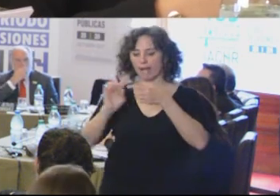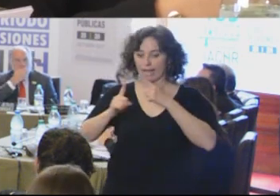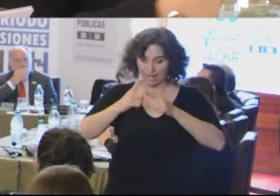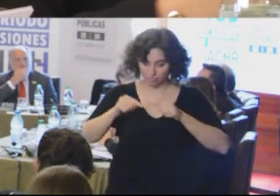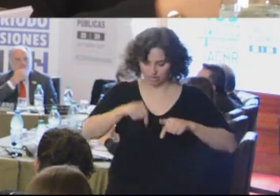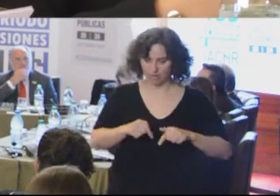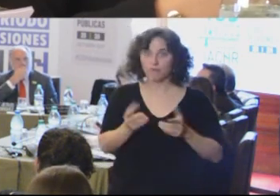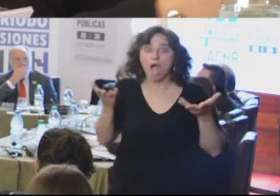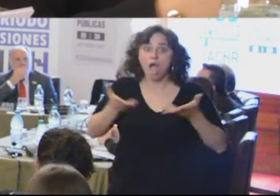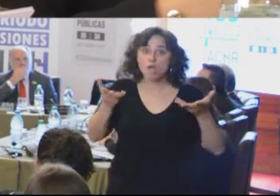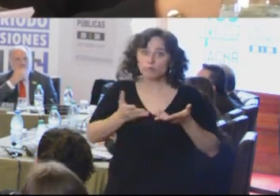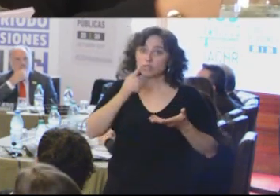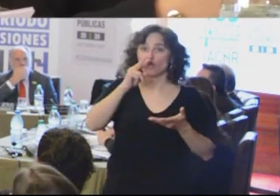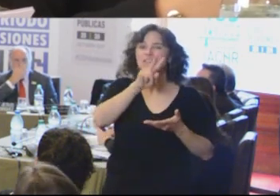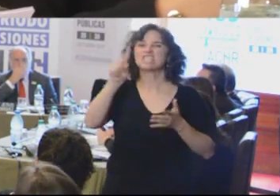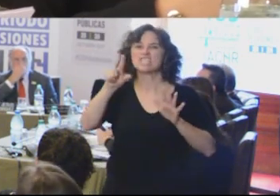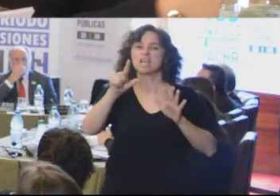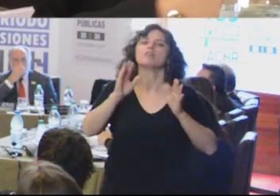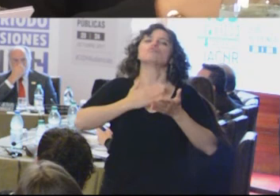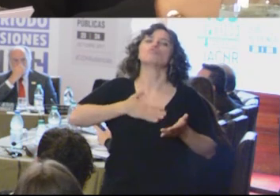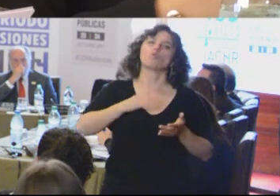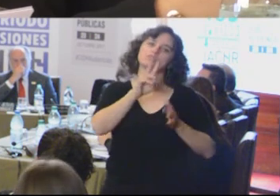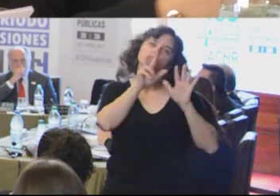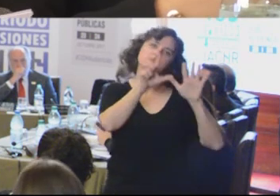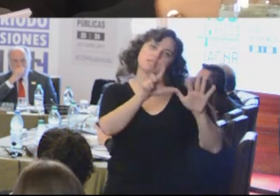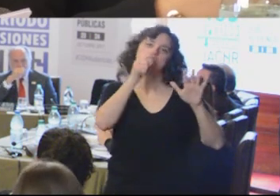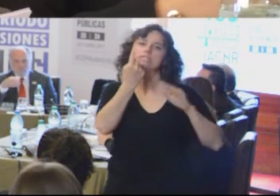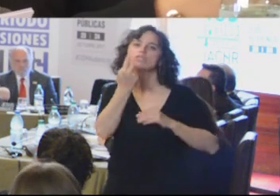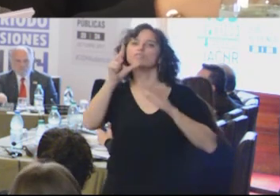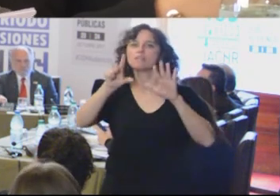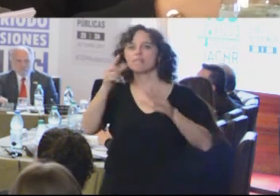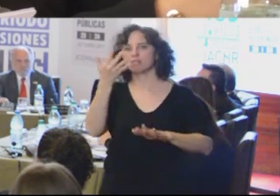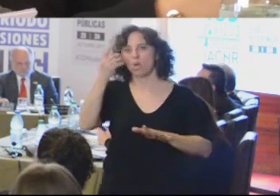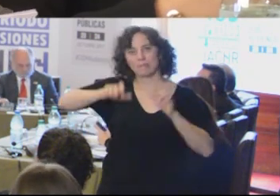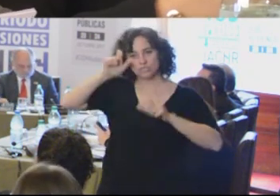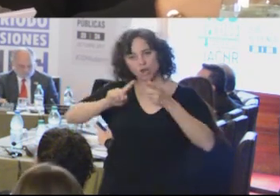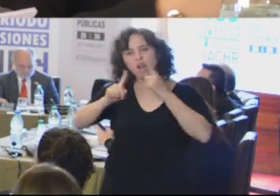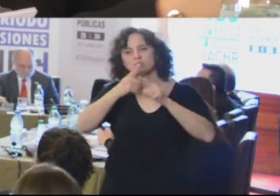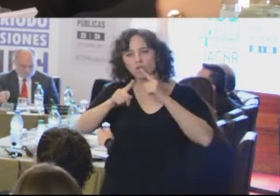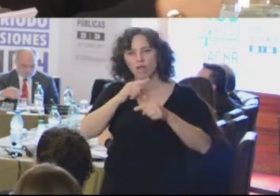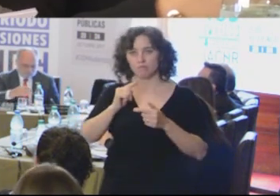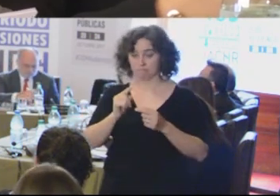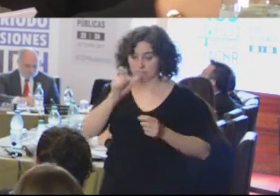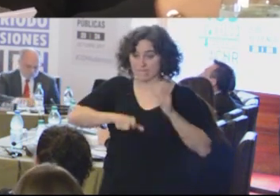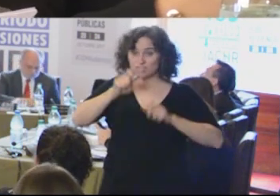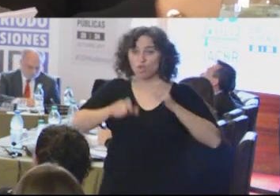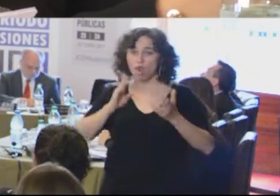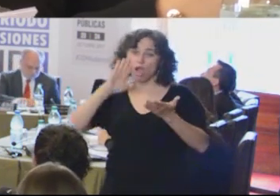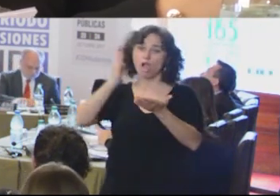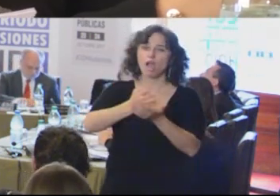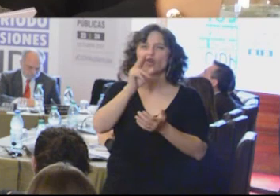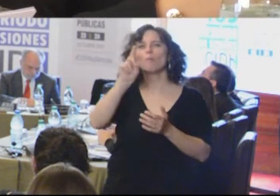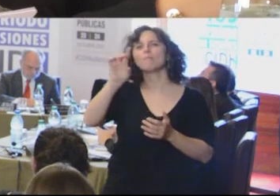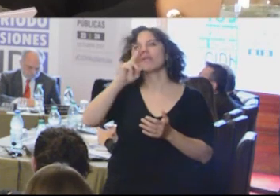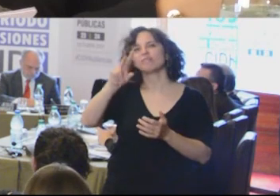2017 son siete mil 175 personas condenadas el reporte en el 2015 fue